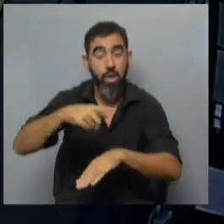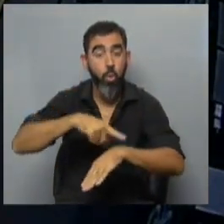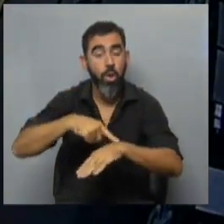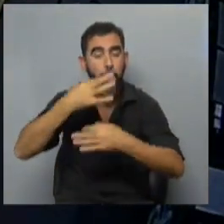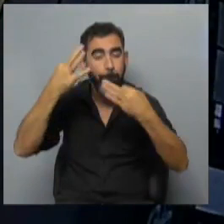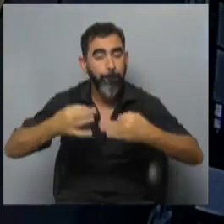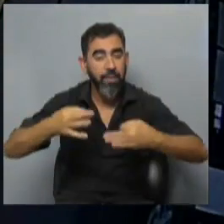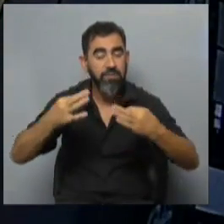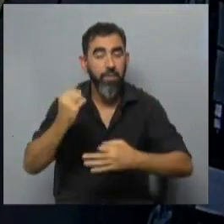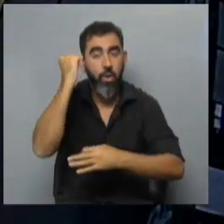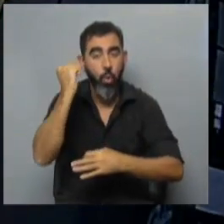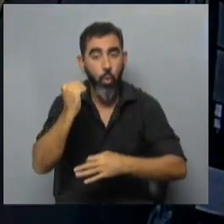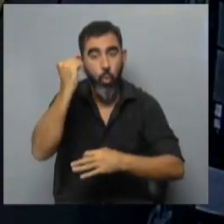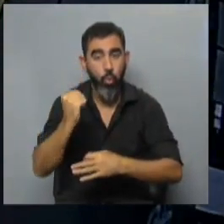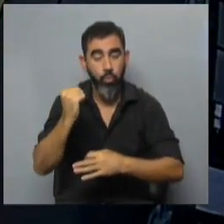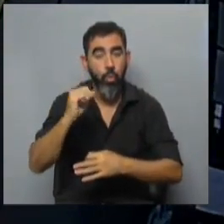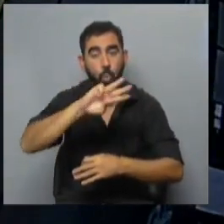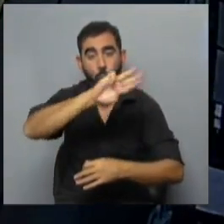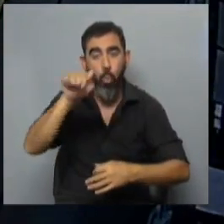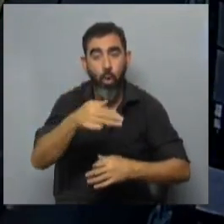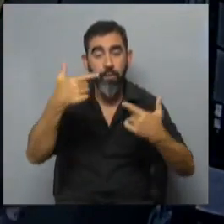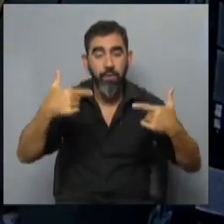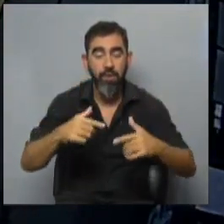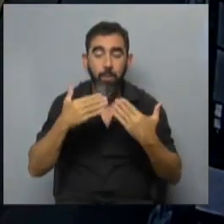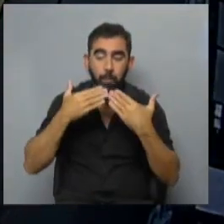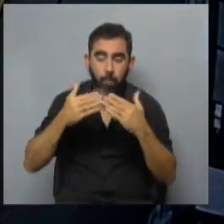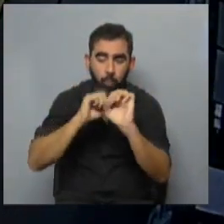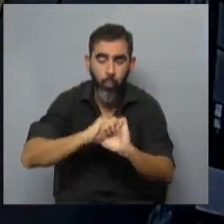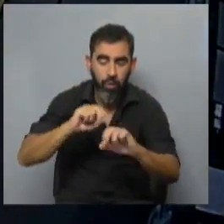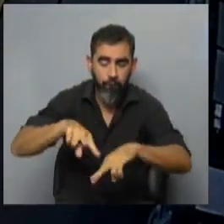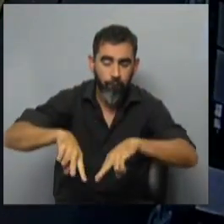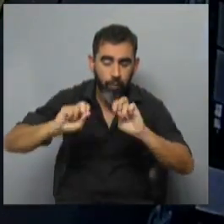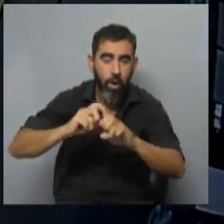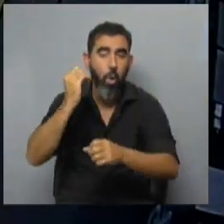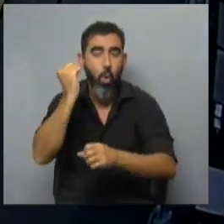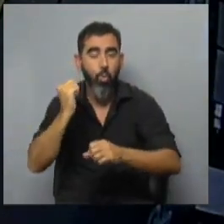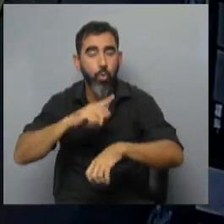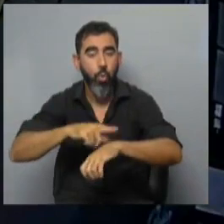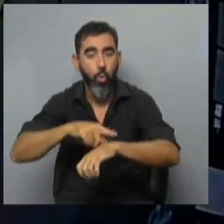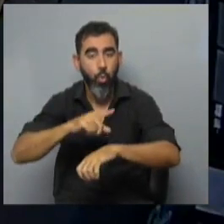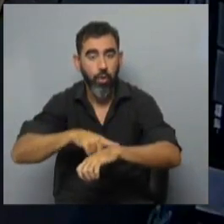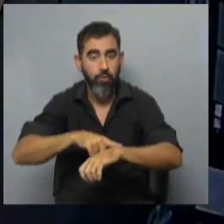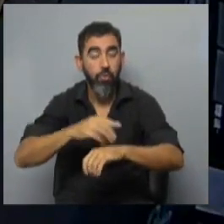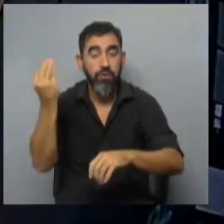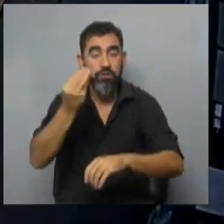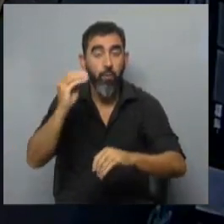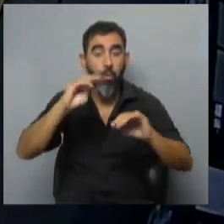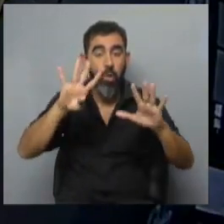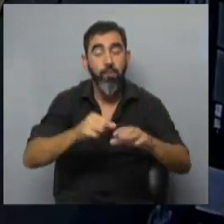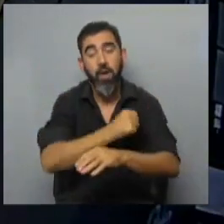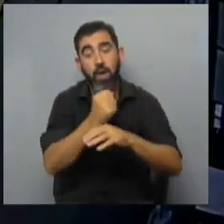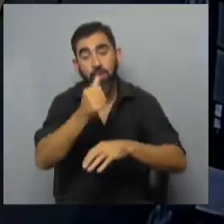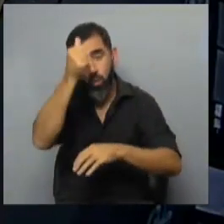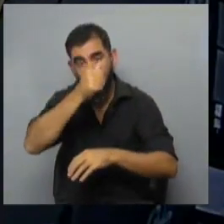especial de transporte urbano en la web de la intendencia se pueden consultar las frecuencias especiales de los ómnibus desde el sábado 9 al